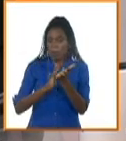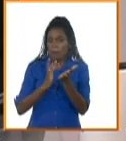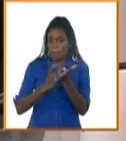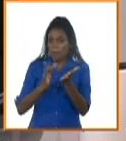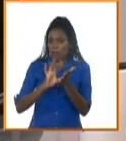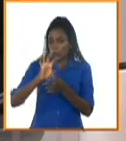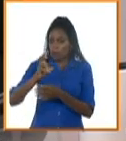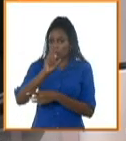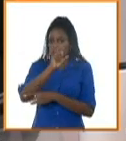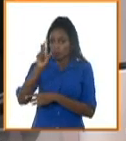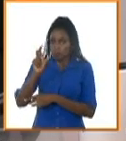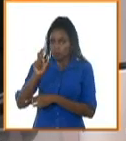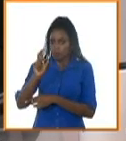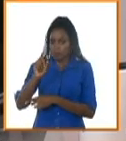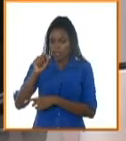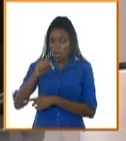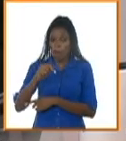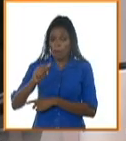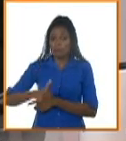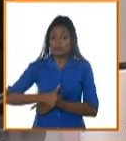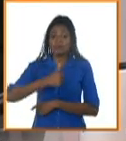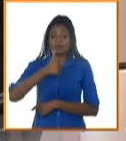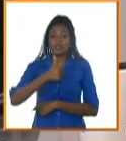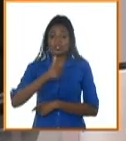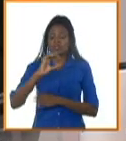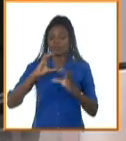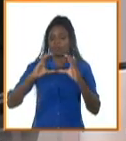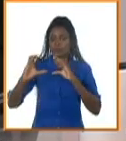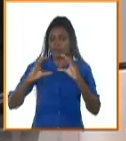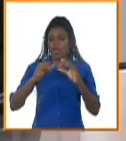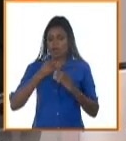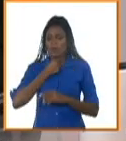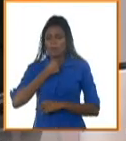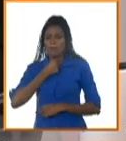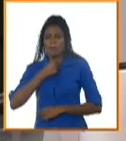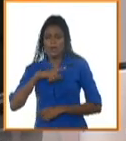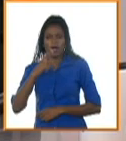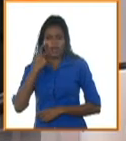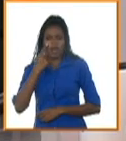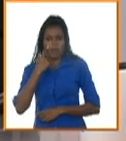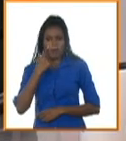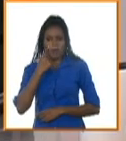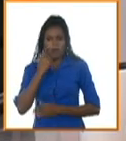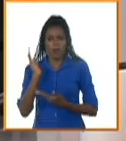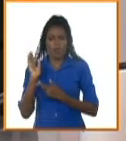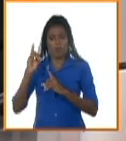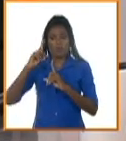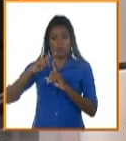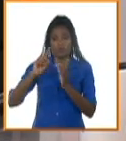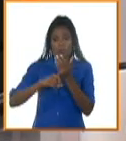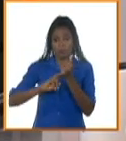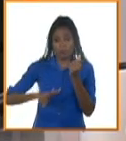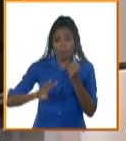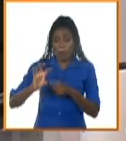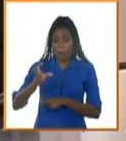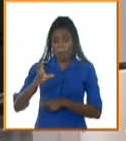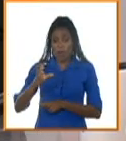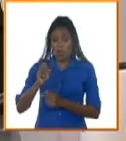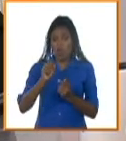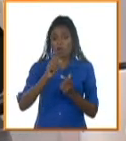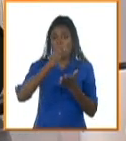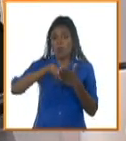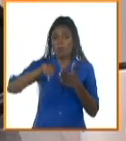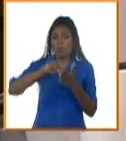y eso vamos a hablar con el viceministro de comunicaciones Pero antes Les propongo ver un ejemplo de lo que está pasando en las tunas creo que va como Popular de ahorro no